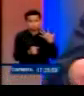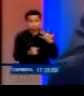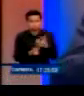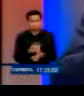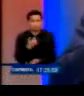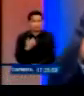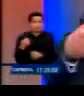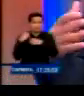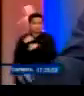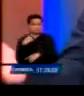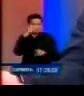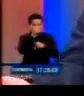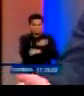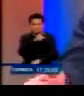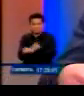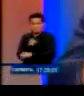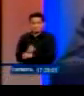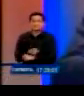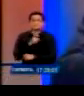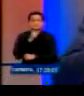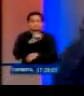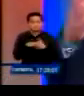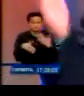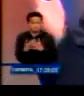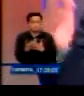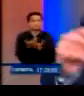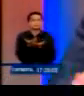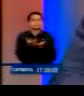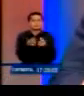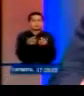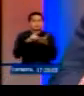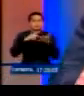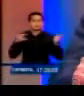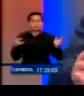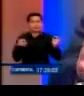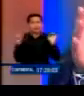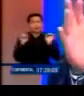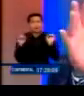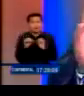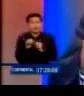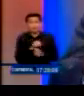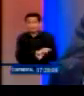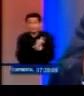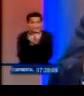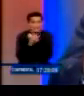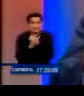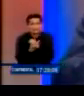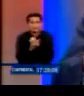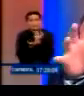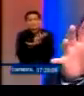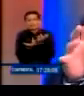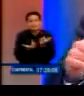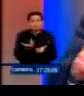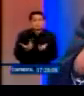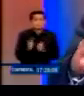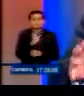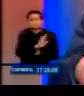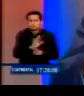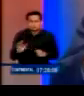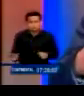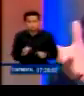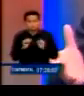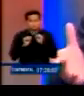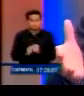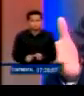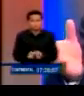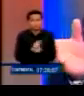que se va a obligar a la gente a tener saldo de dinero electrónico, peor aún que se va a transformar los saldos que existían en sus cuentas a